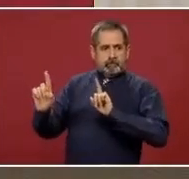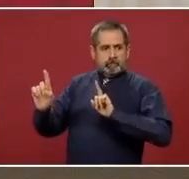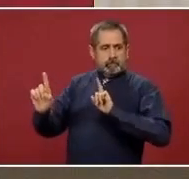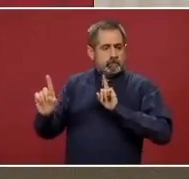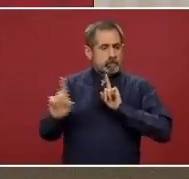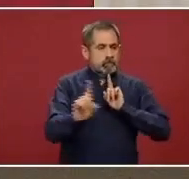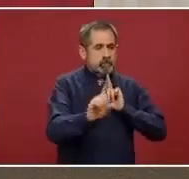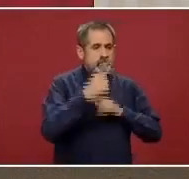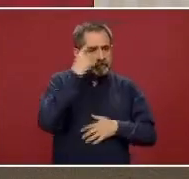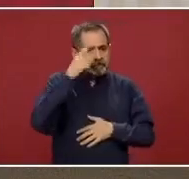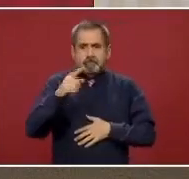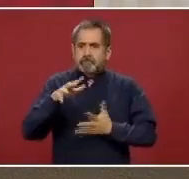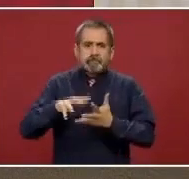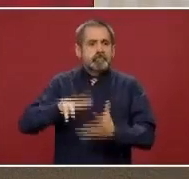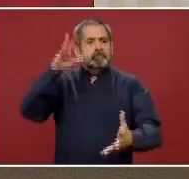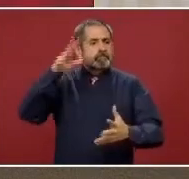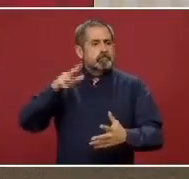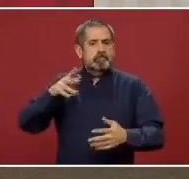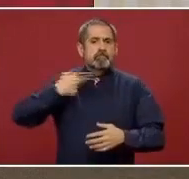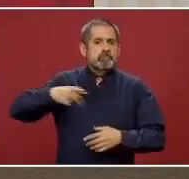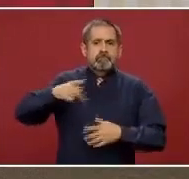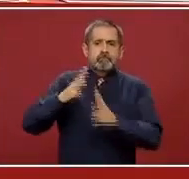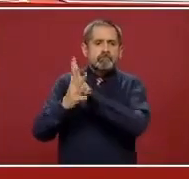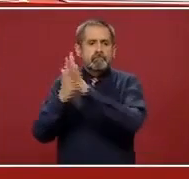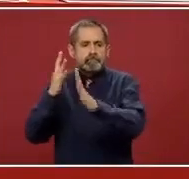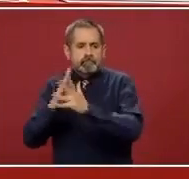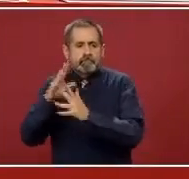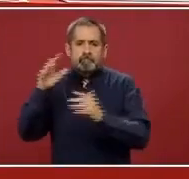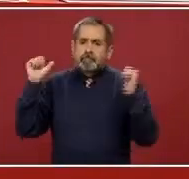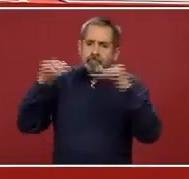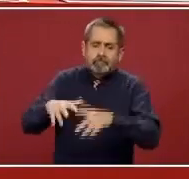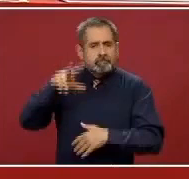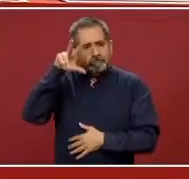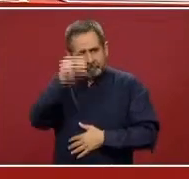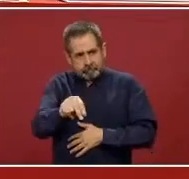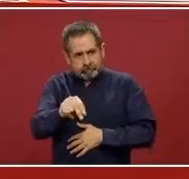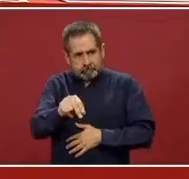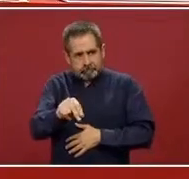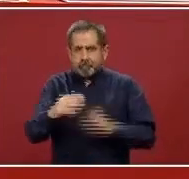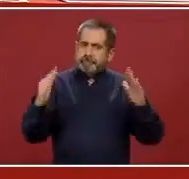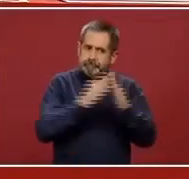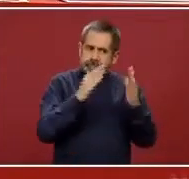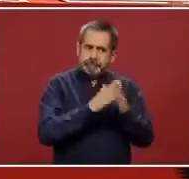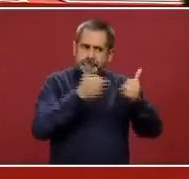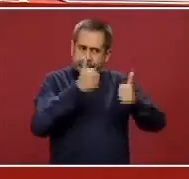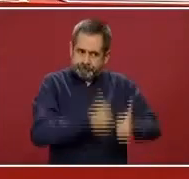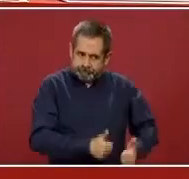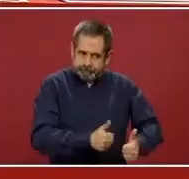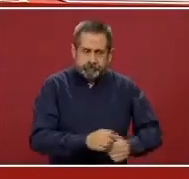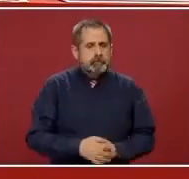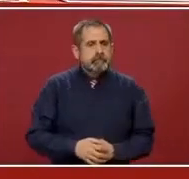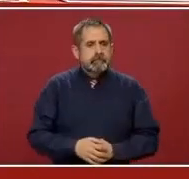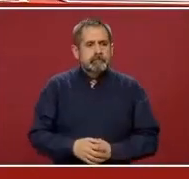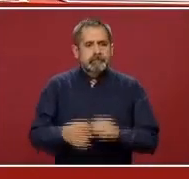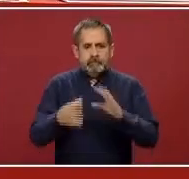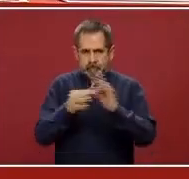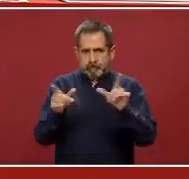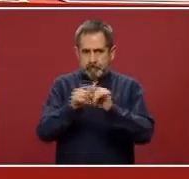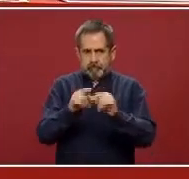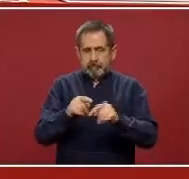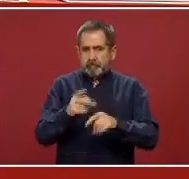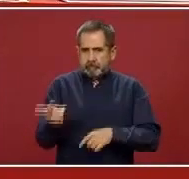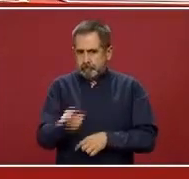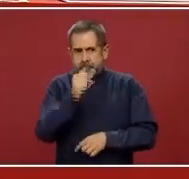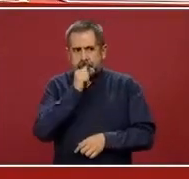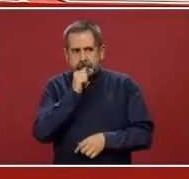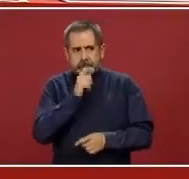personas esté fuera del espacio público. Esa es la idea. Déjenme cerrar, espérenme, todavía no vamos a preguntas. Le